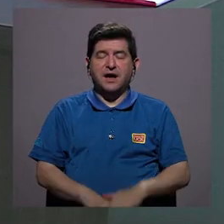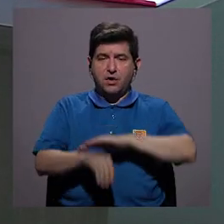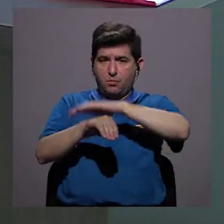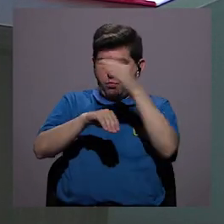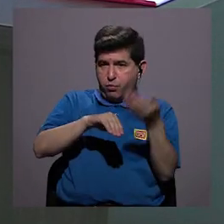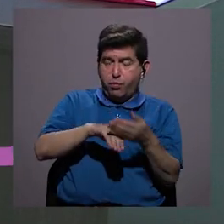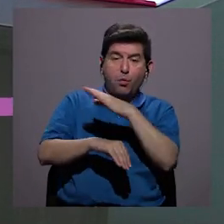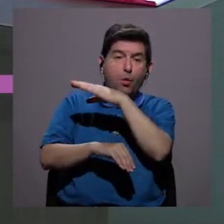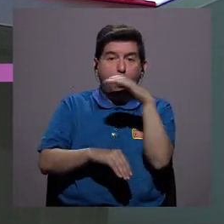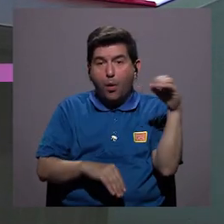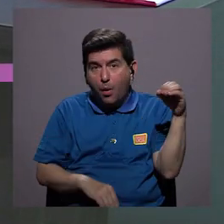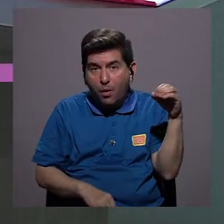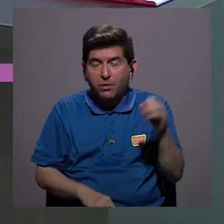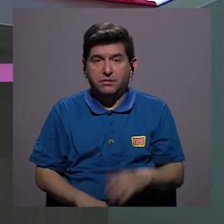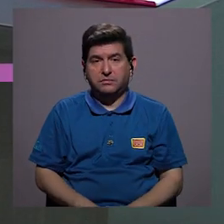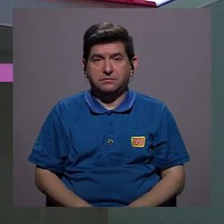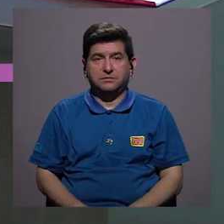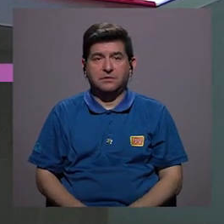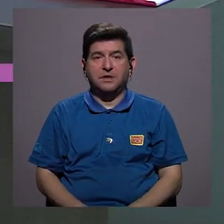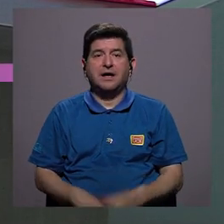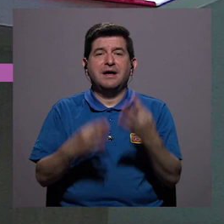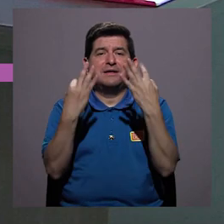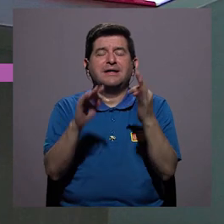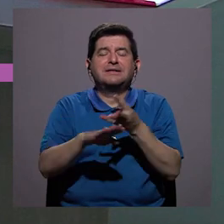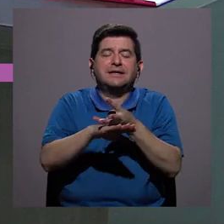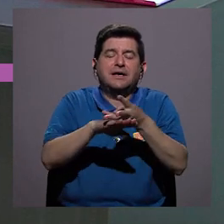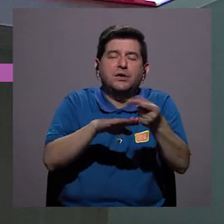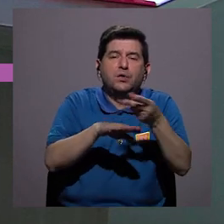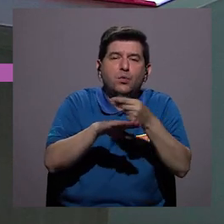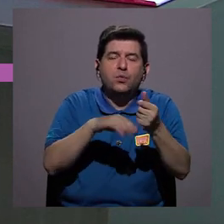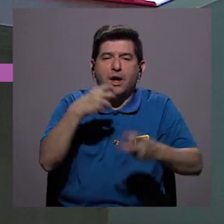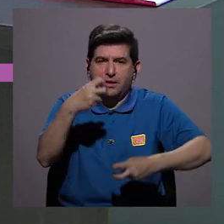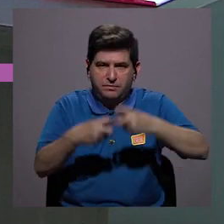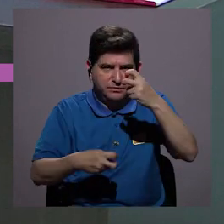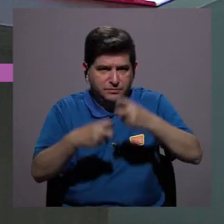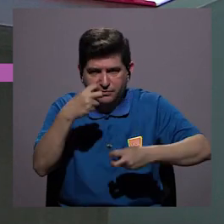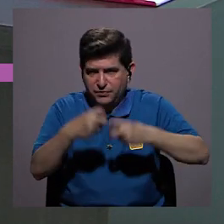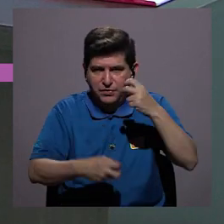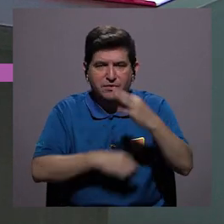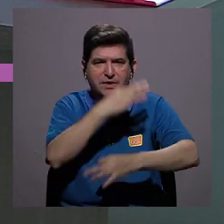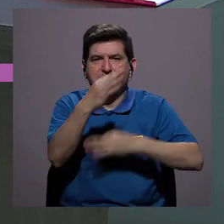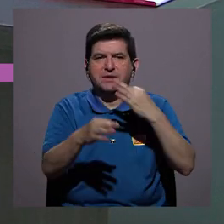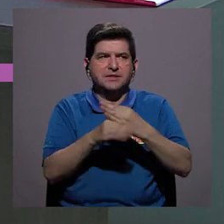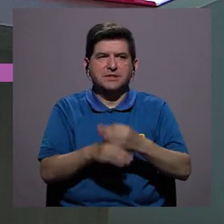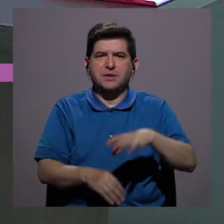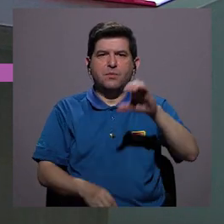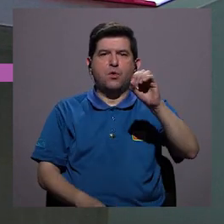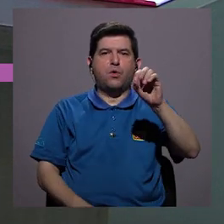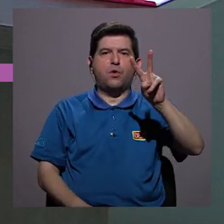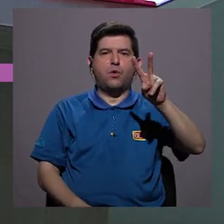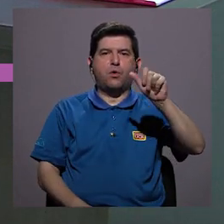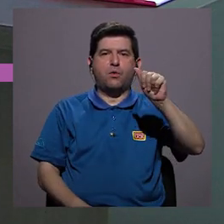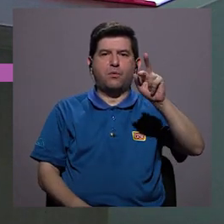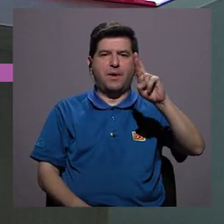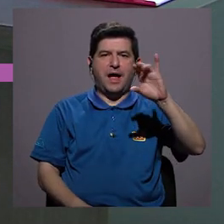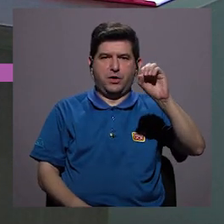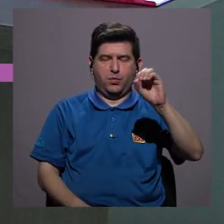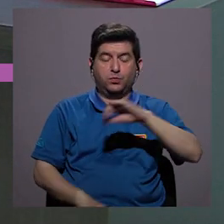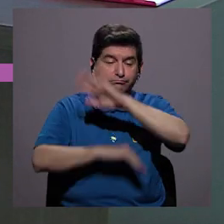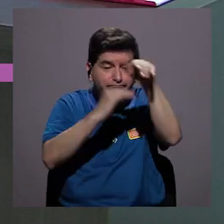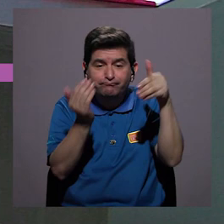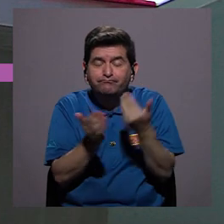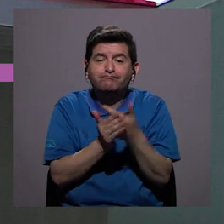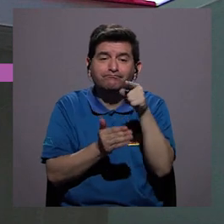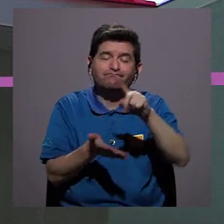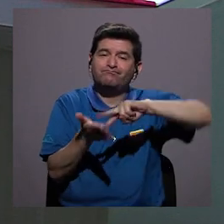la concepción o ya sea para curar o tratar algunos trastornos a nivel ovárico. Uh-huh. Todos